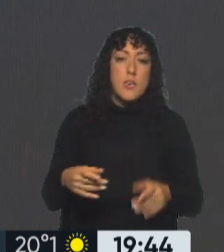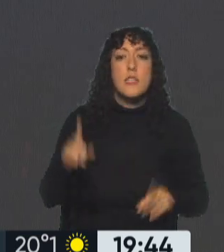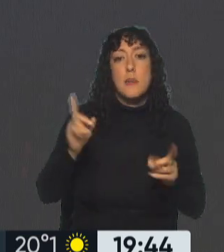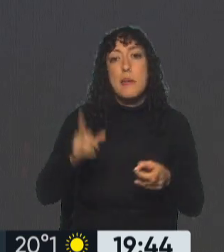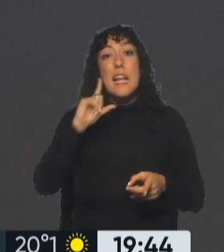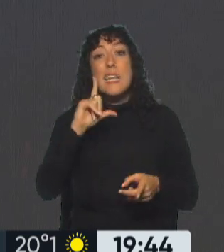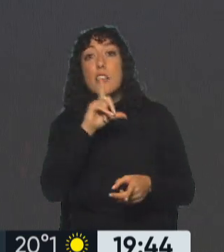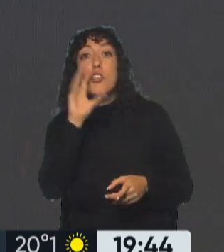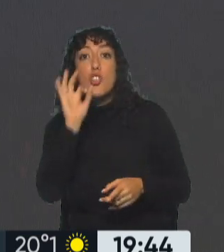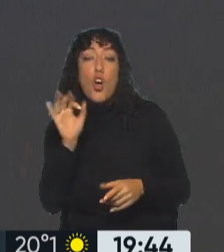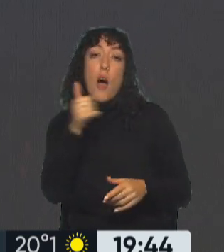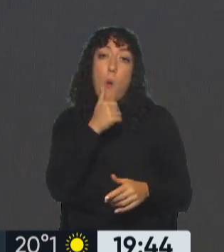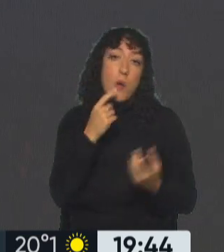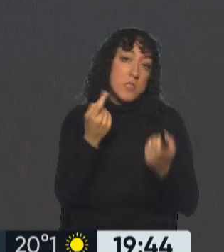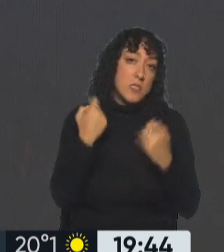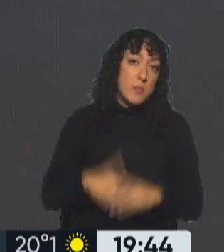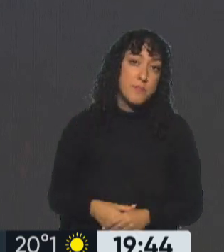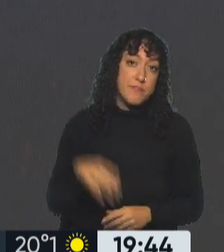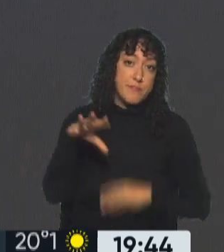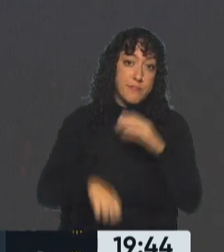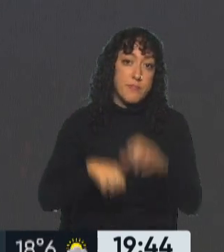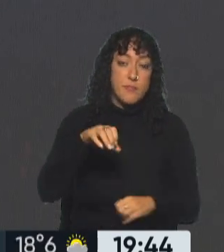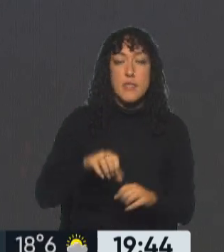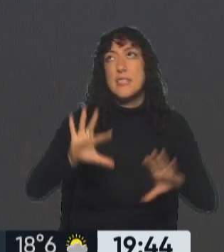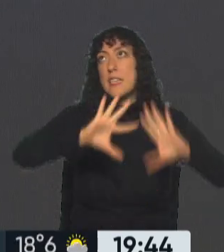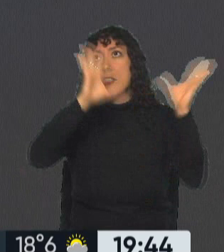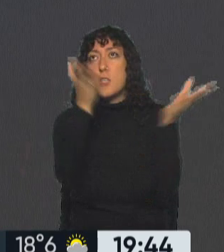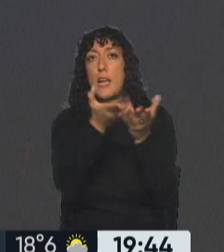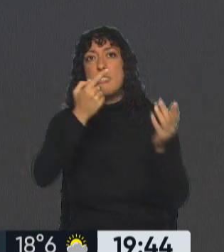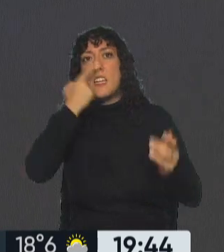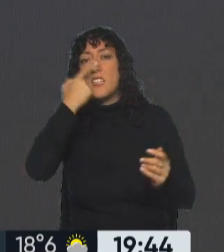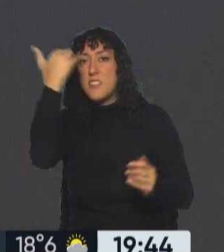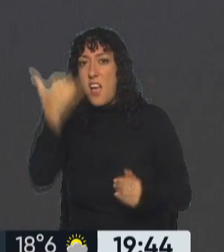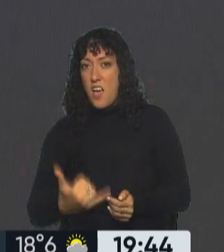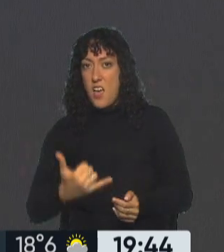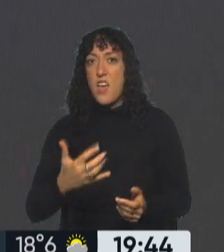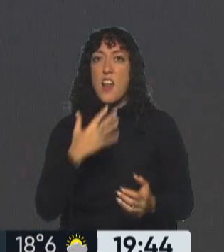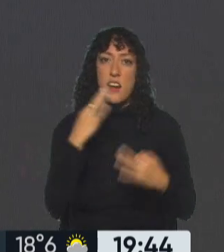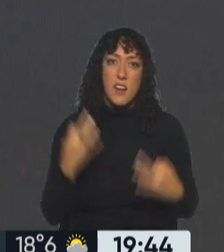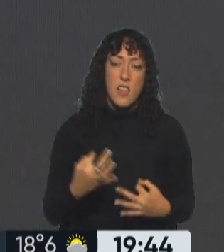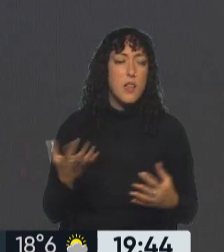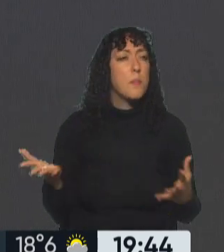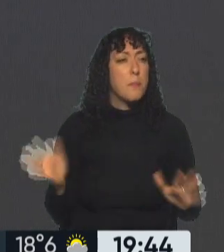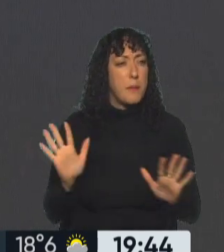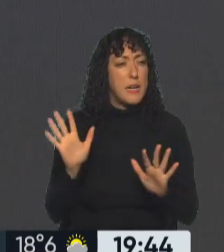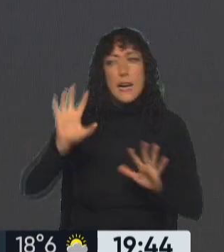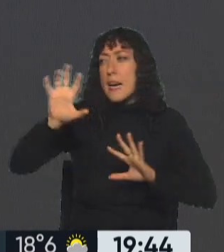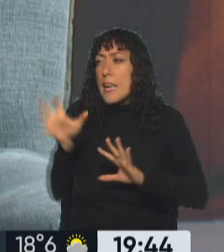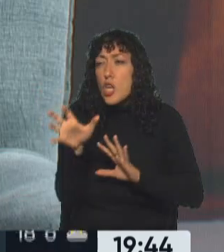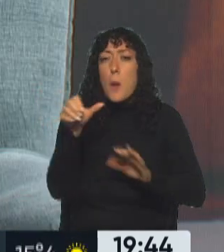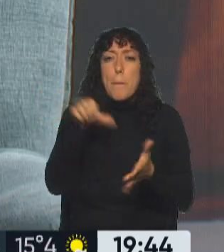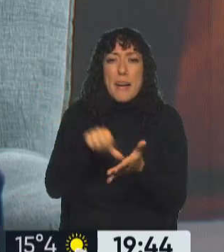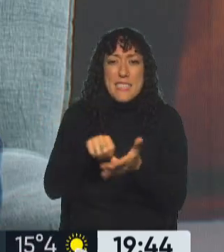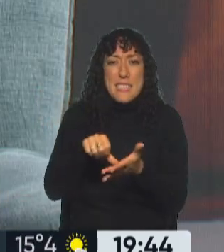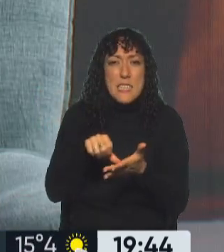agua. Bueno, el litio, digamos, siempre hay intereses internacionales. La realidad... ¿Y qué pasa con los países de la región? ¿Podemos ser